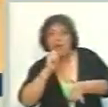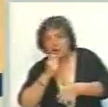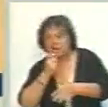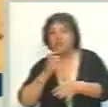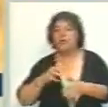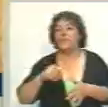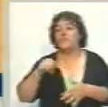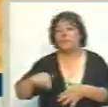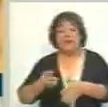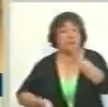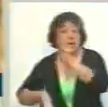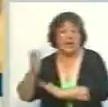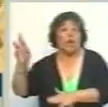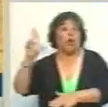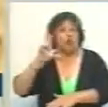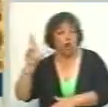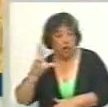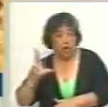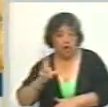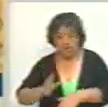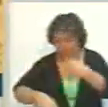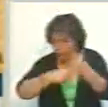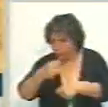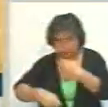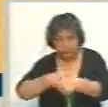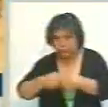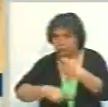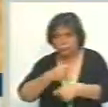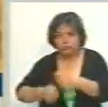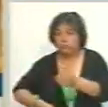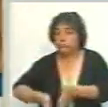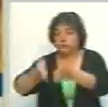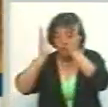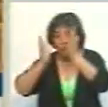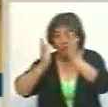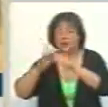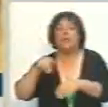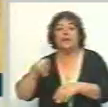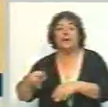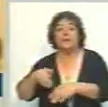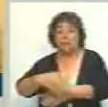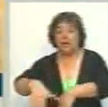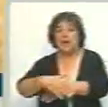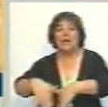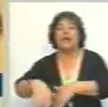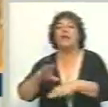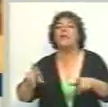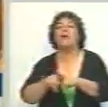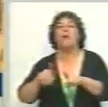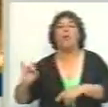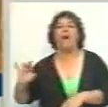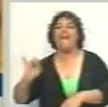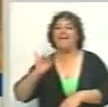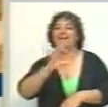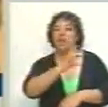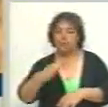Bueno, sale de Rosario Lerma, ¿sí? Y por la vía Ramal C14, por eso le llamamos por los caminos del tren a las nubes, nos